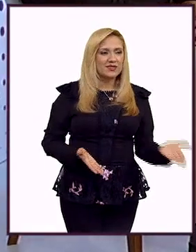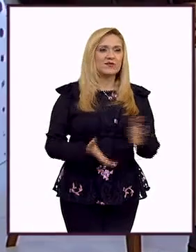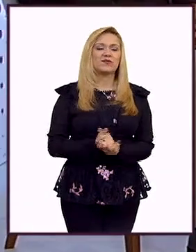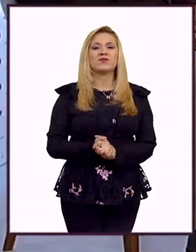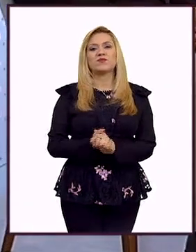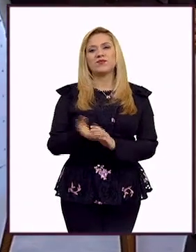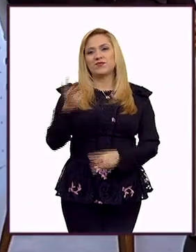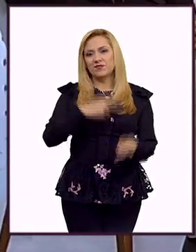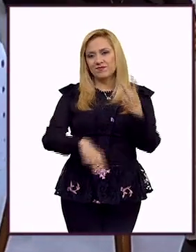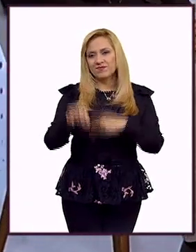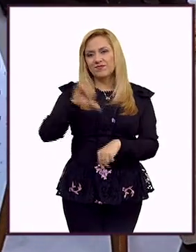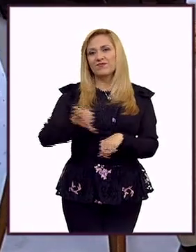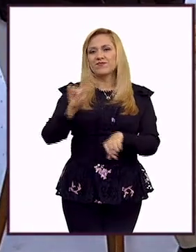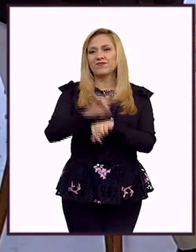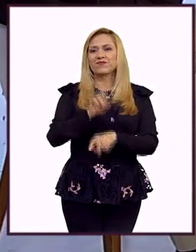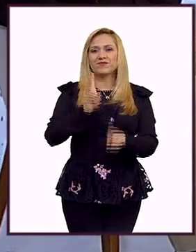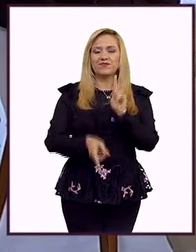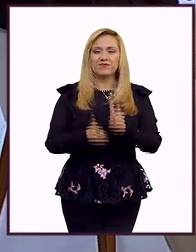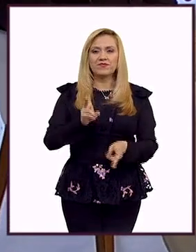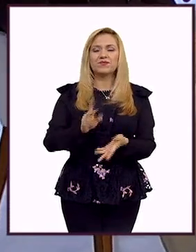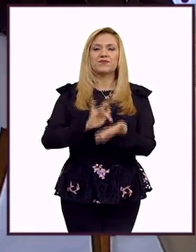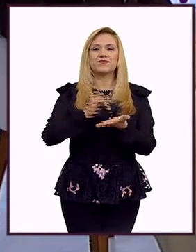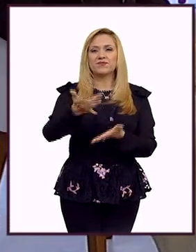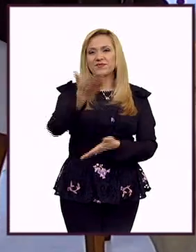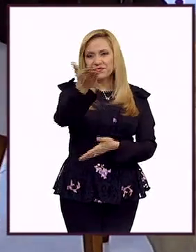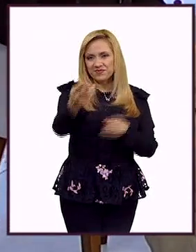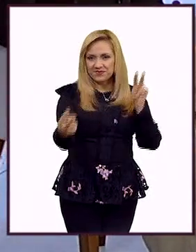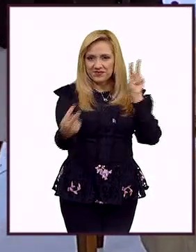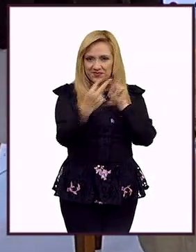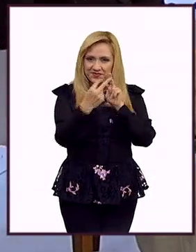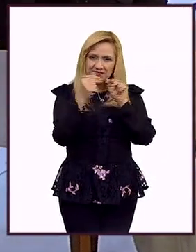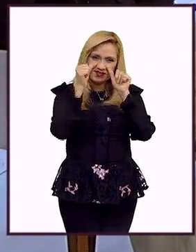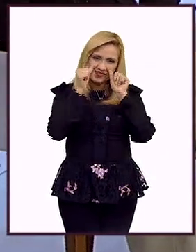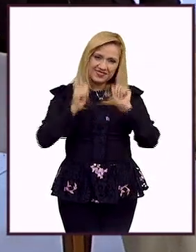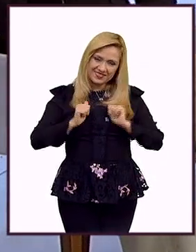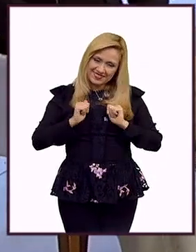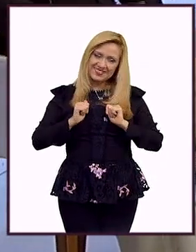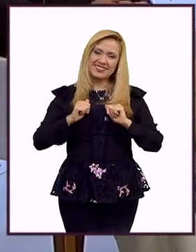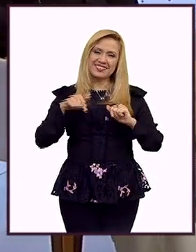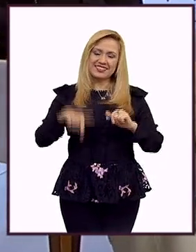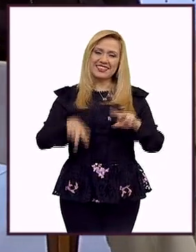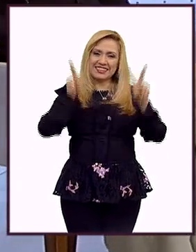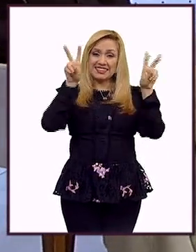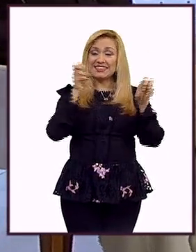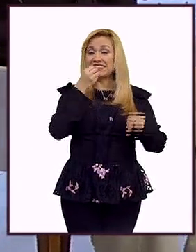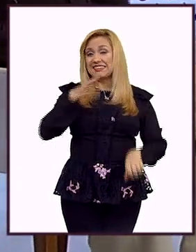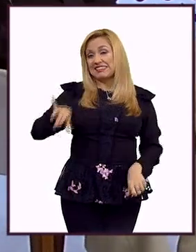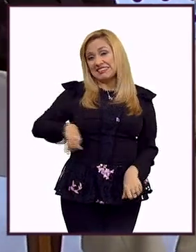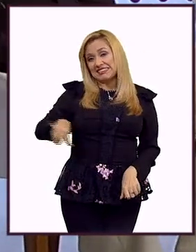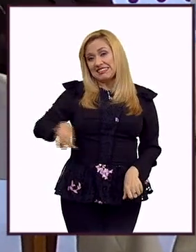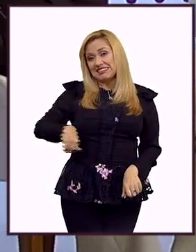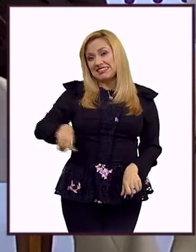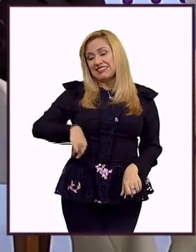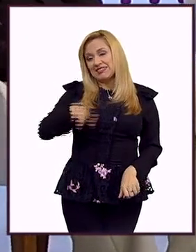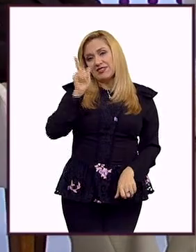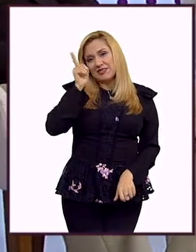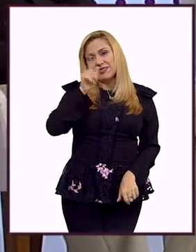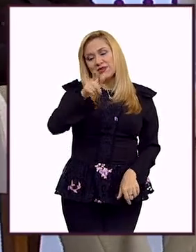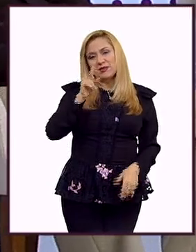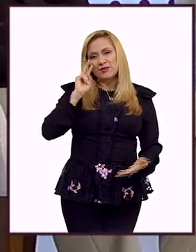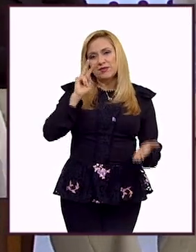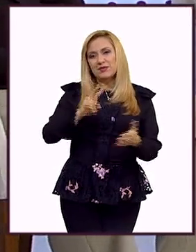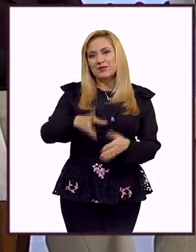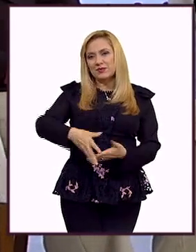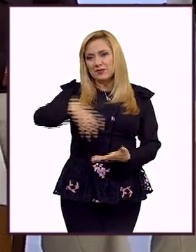por acompañarnos. Les damos gracias a ustedes también que nos acompañen, por haber seguido este programa